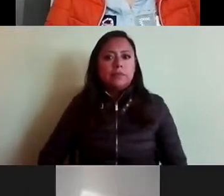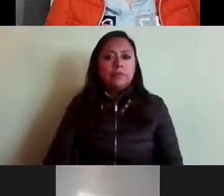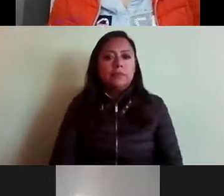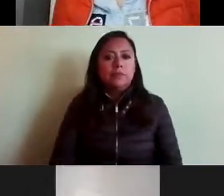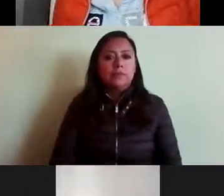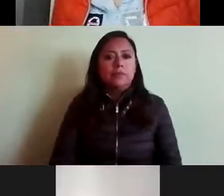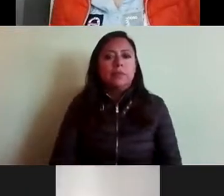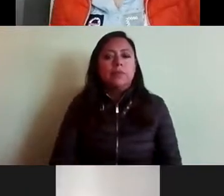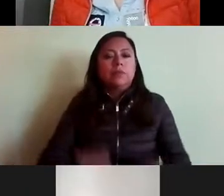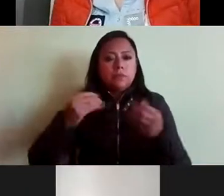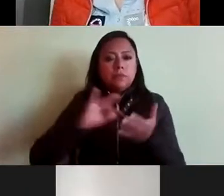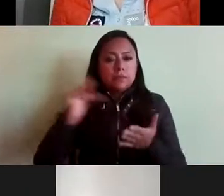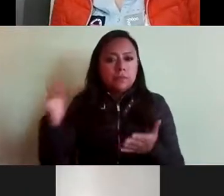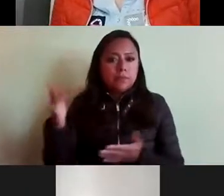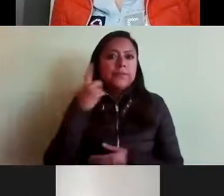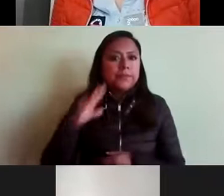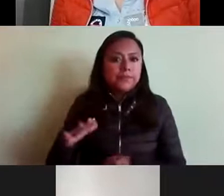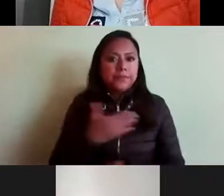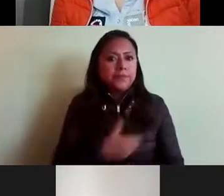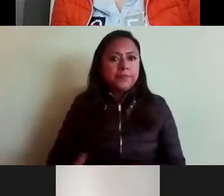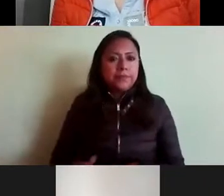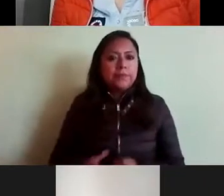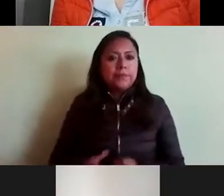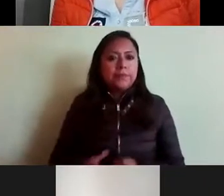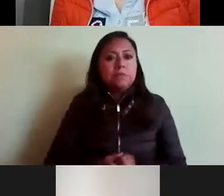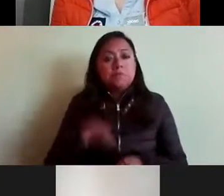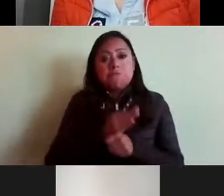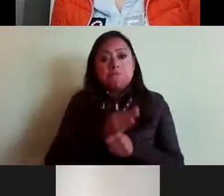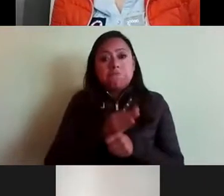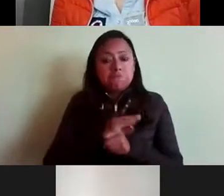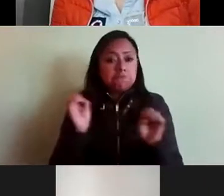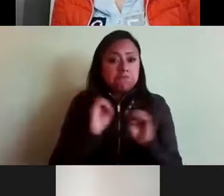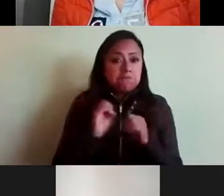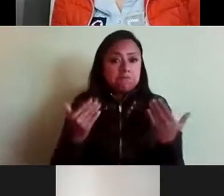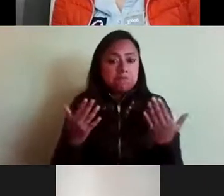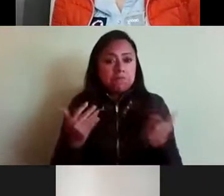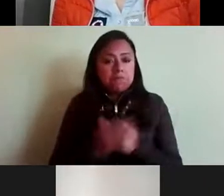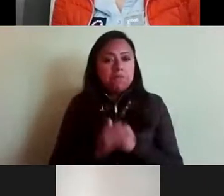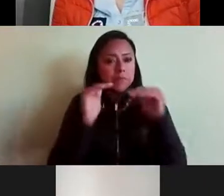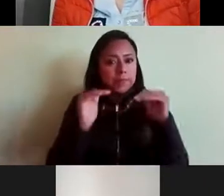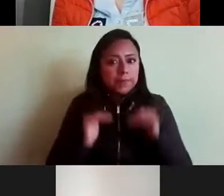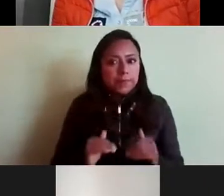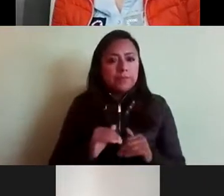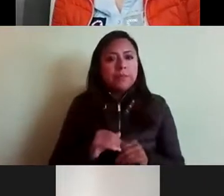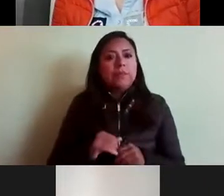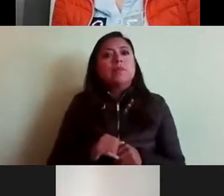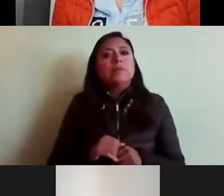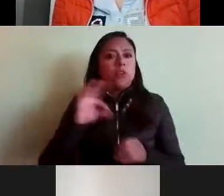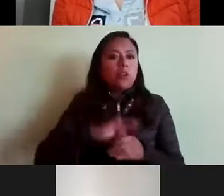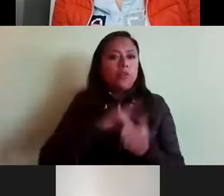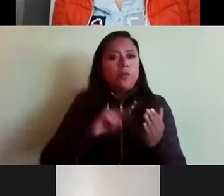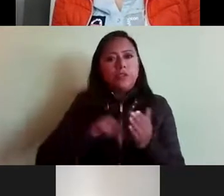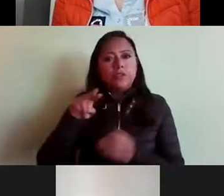Muchas gracias, diputada presidenta. No habiendo algún otro comentario, se procede a consultar en votación nominal